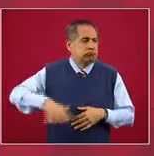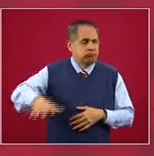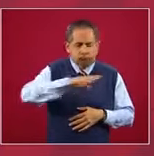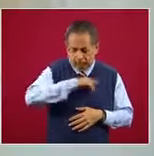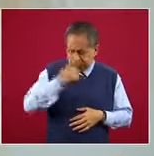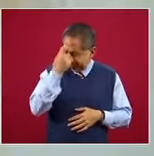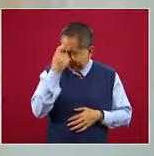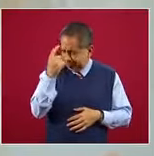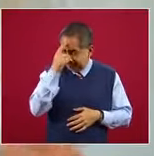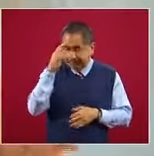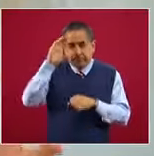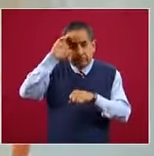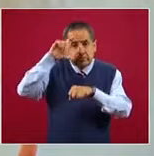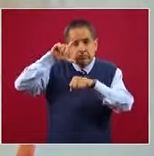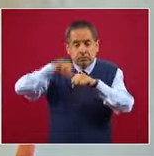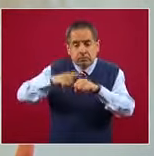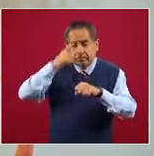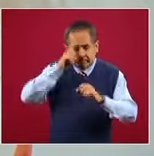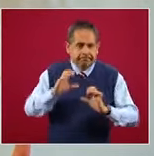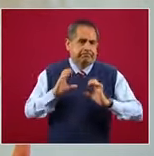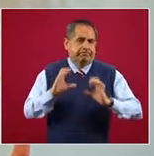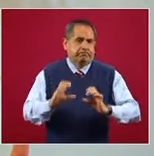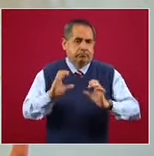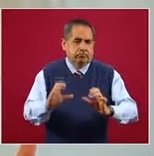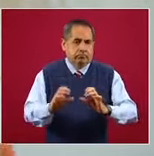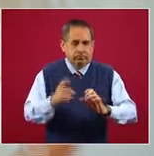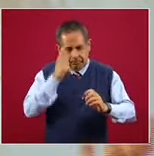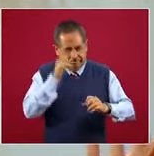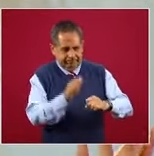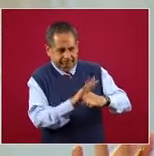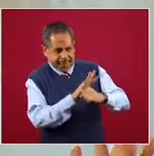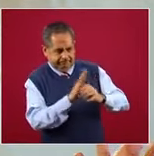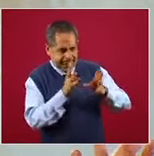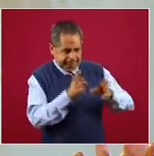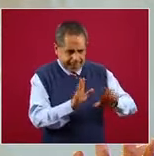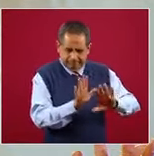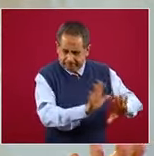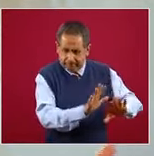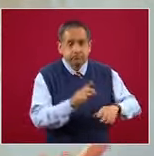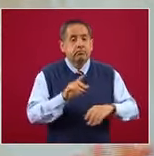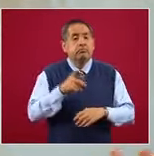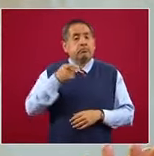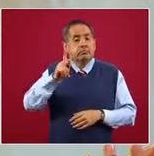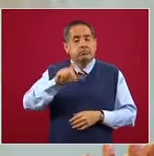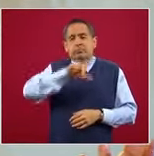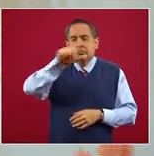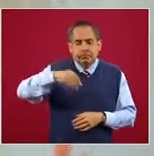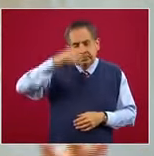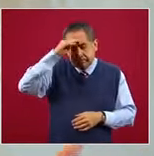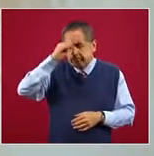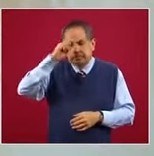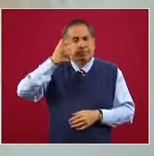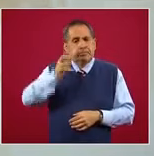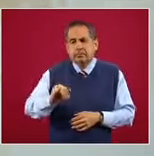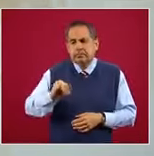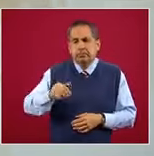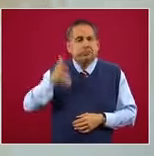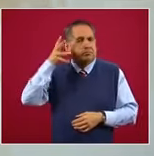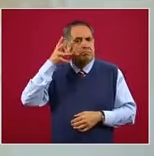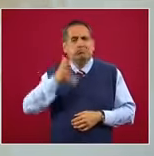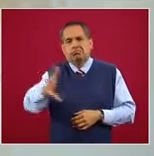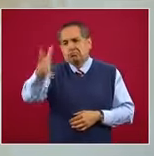de prevención, en este caso enfocada al COVID, pero que después nos va a ser muy útil para la prevención de muchas